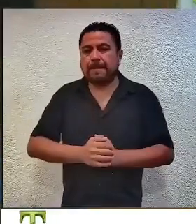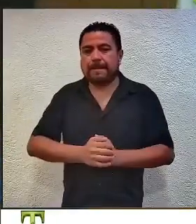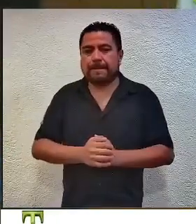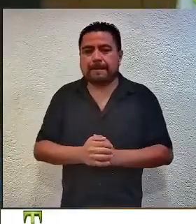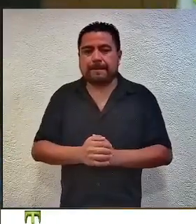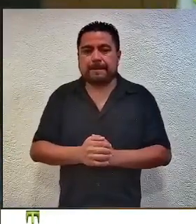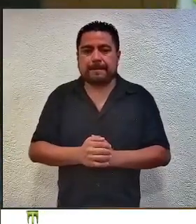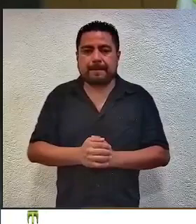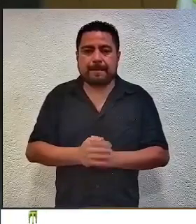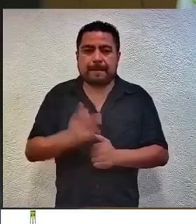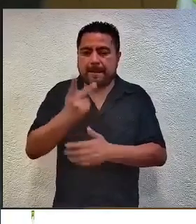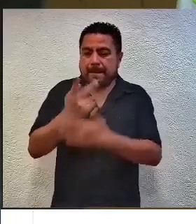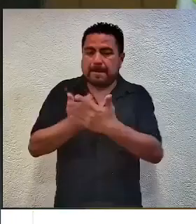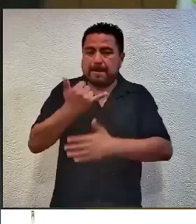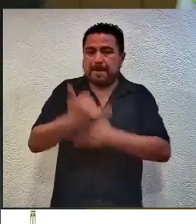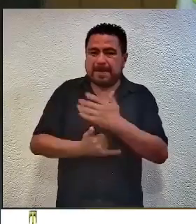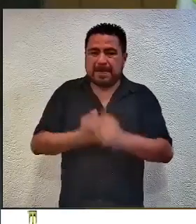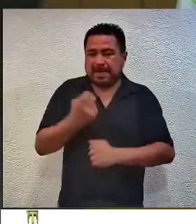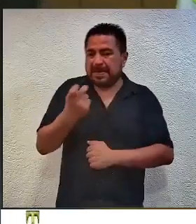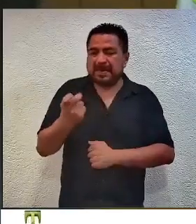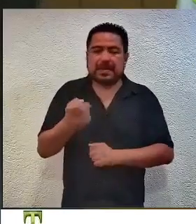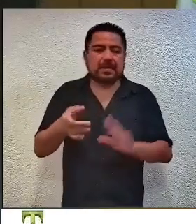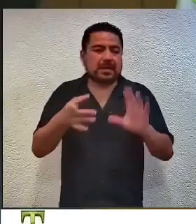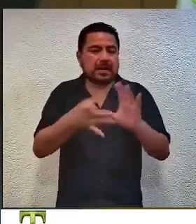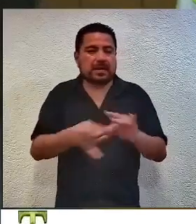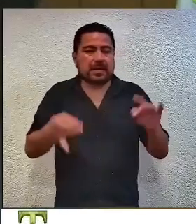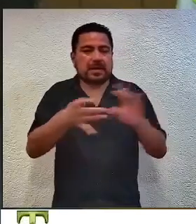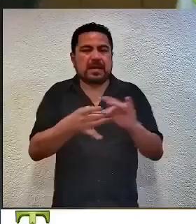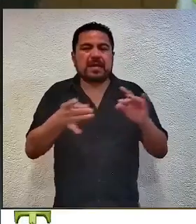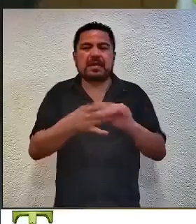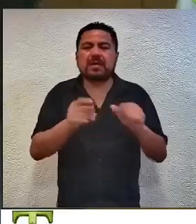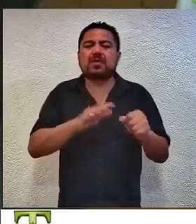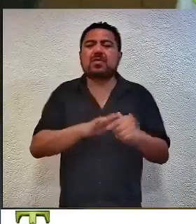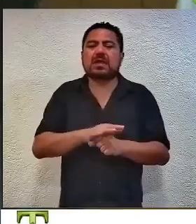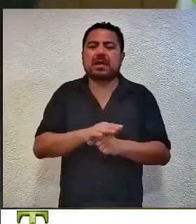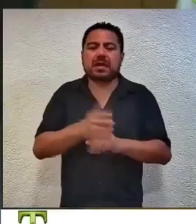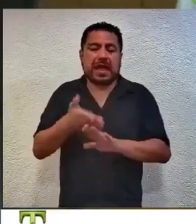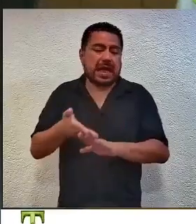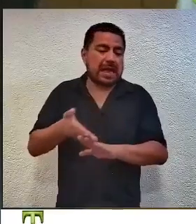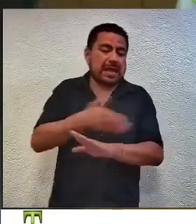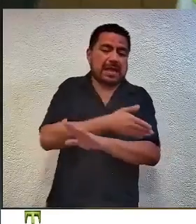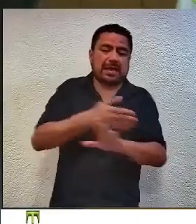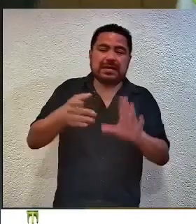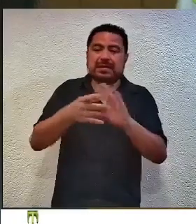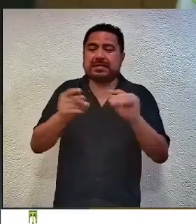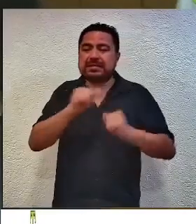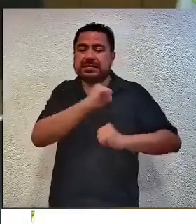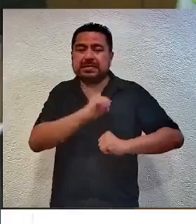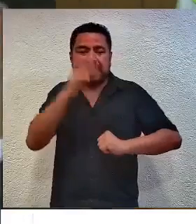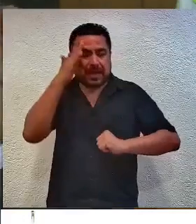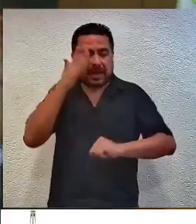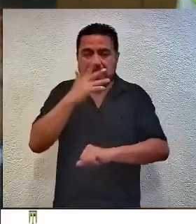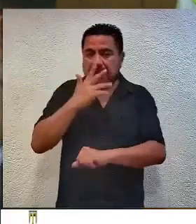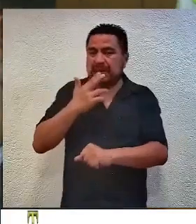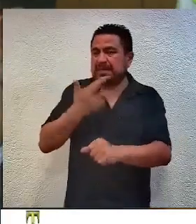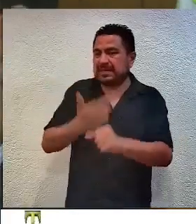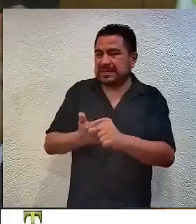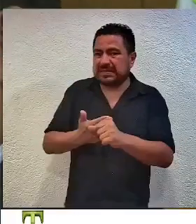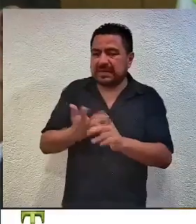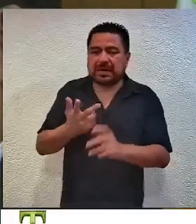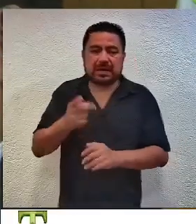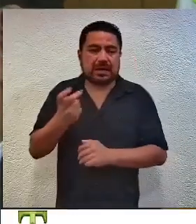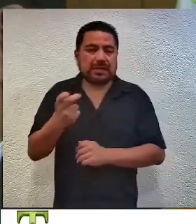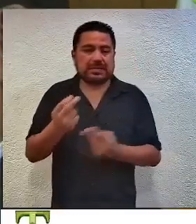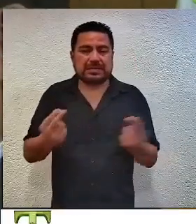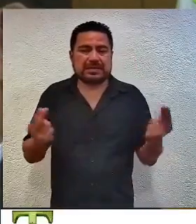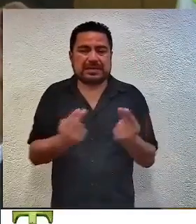Es más, el proyecto de resolución señala lo al anterior porque la competencia de la autoridad es un